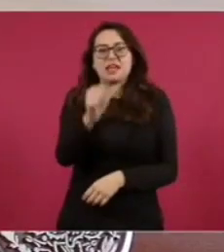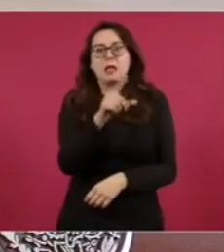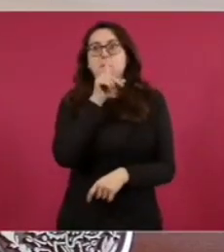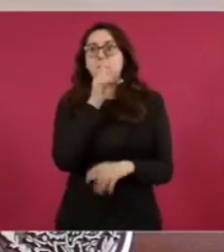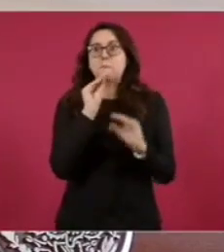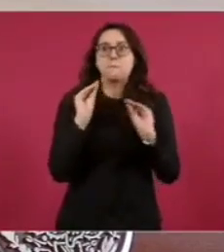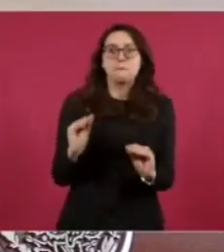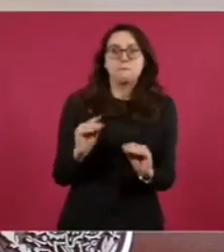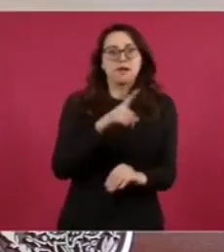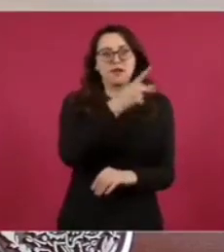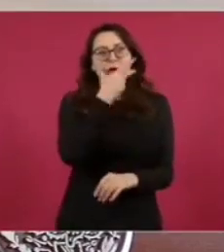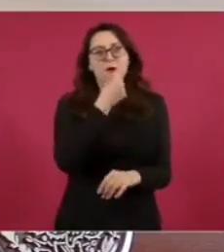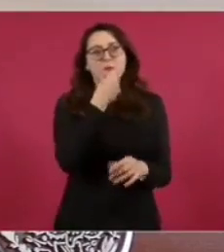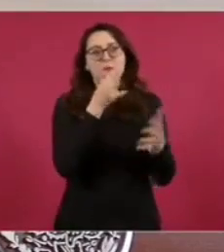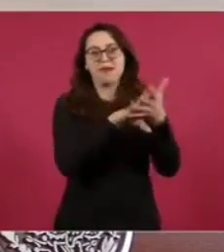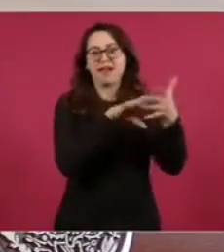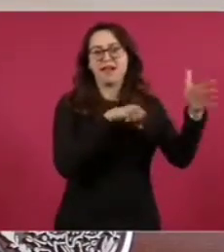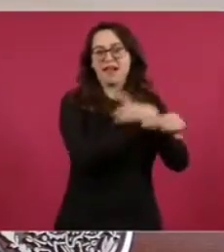que